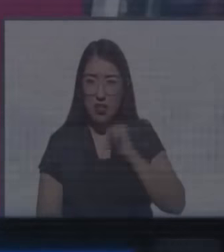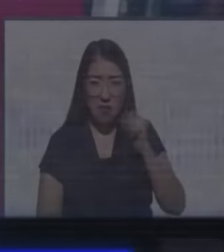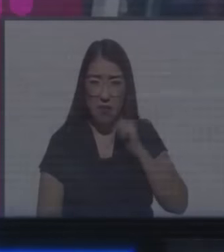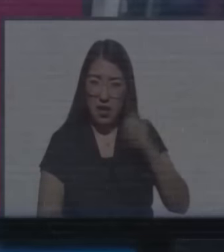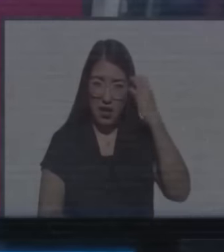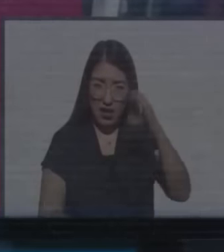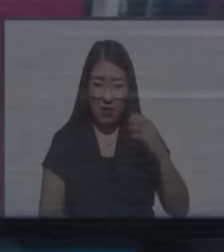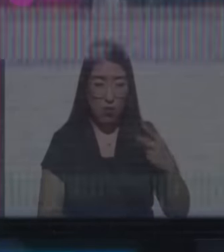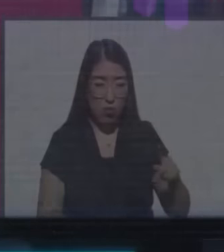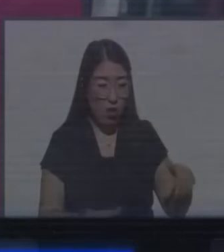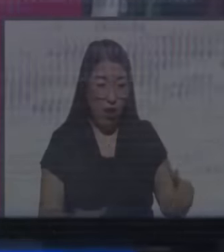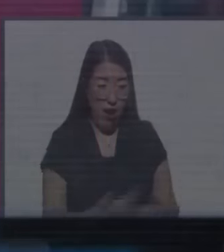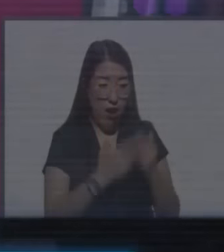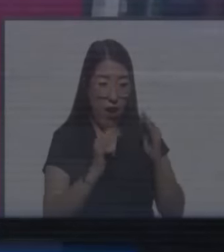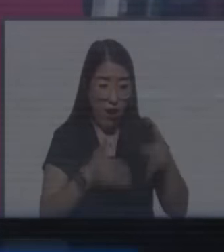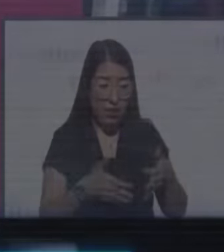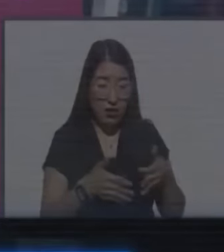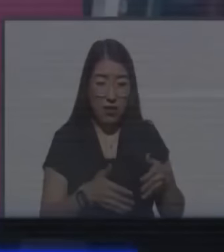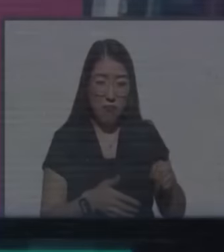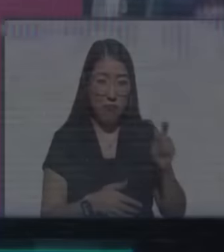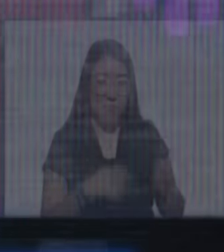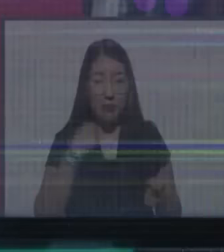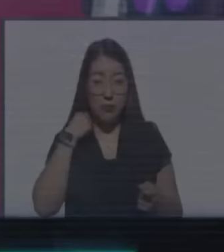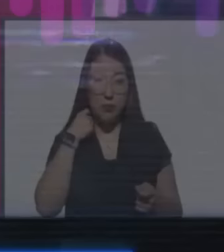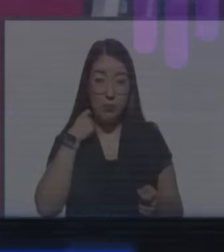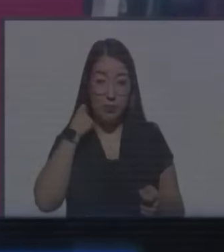origen, ese es destino. Es un hombre